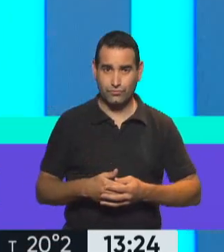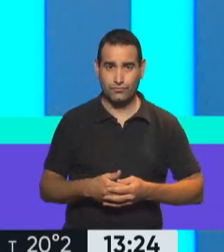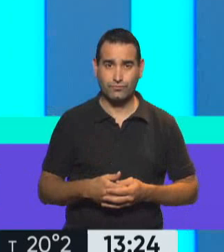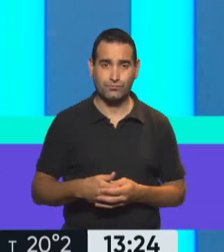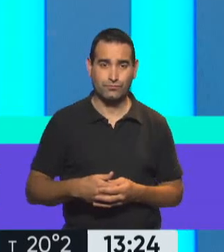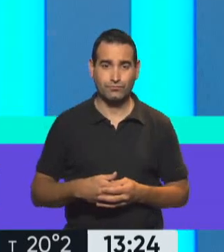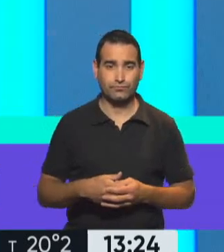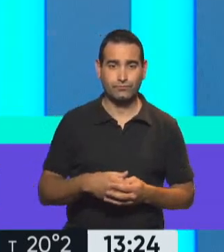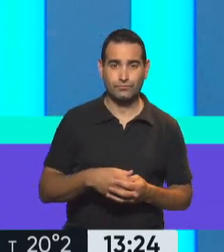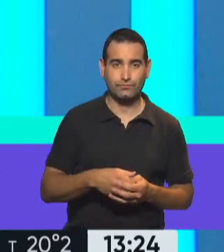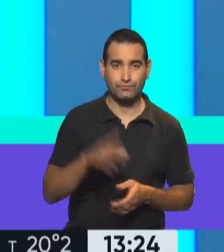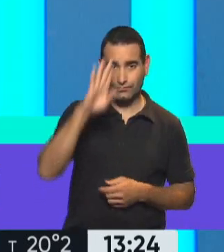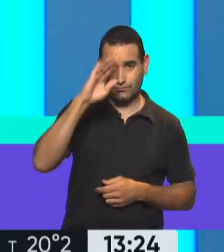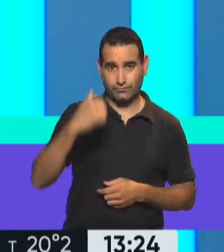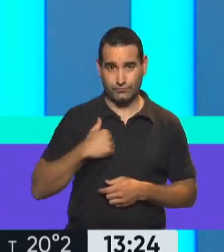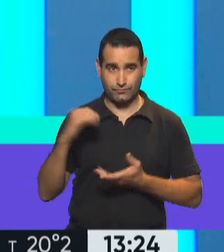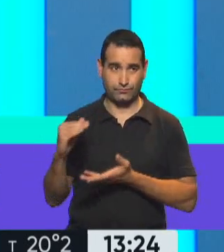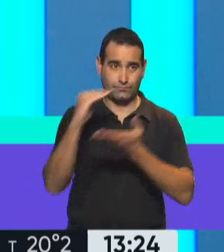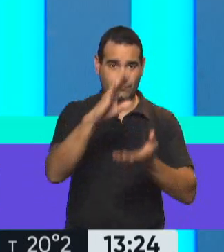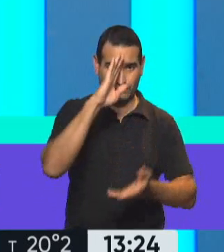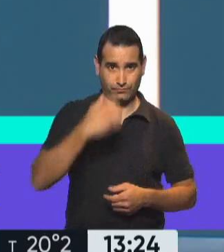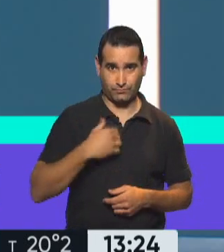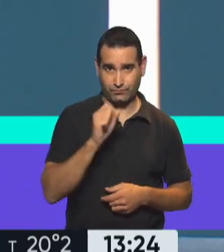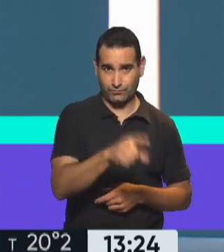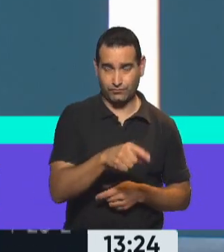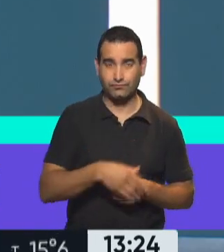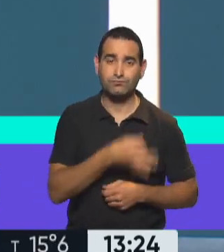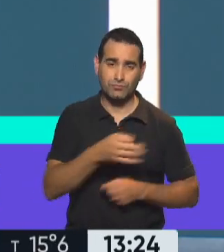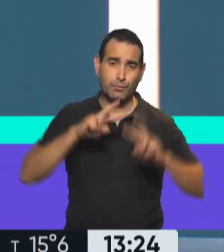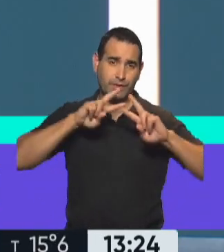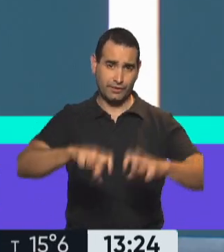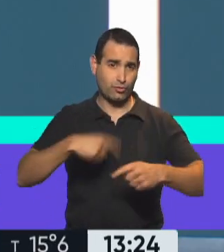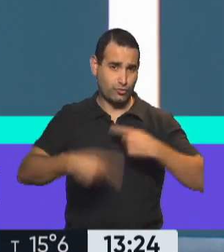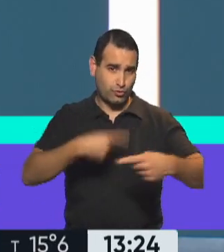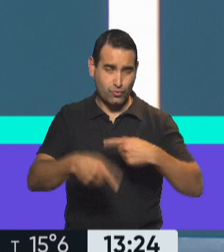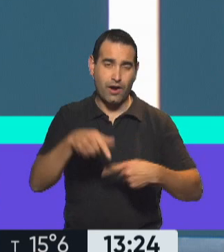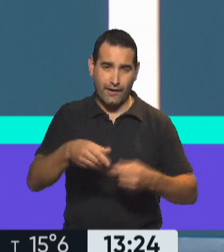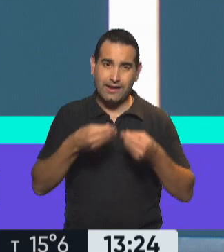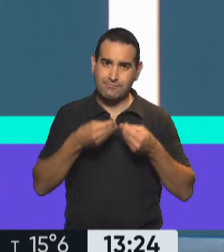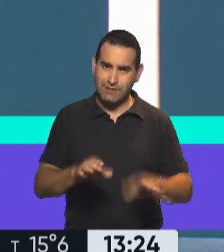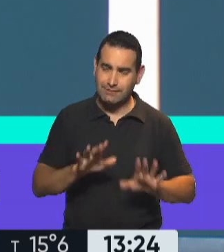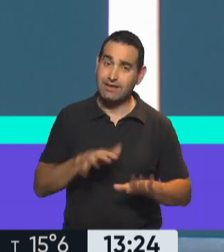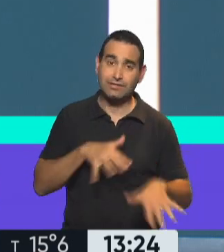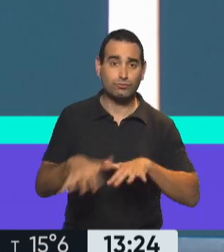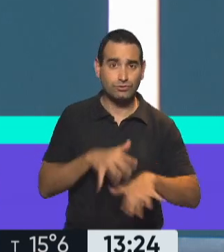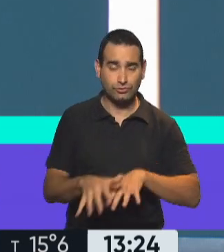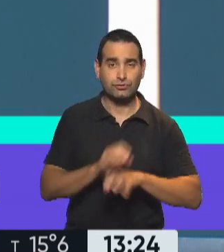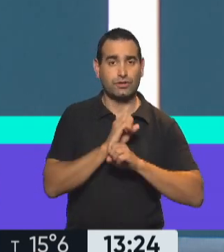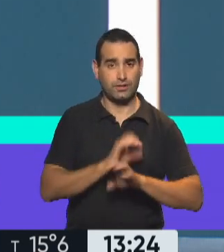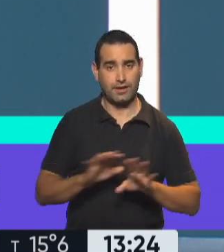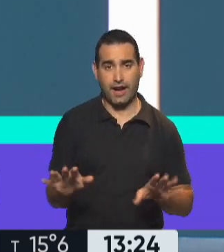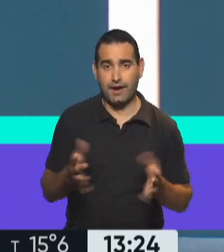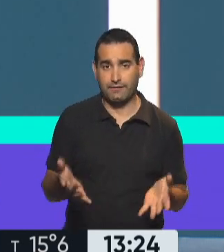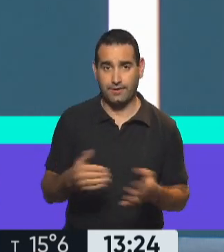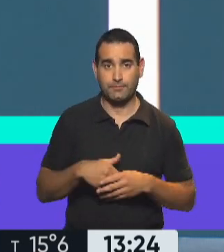Seguridad a Fuerza de Seguridad ese traslado, ¿no? Y la investigación que obviamente va a continuar. Esto es el inicio de una situación, insistimos, extremadamente grave